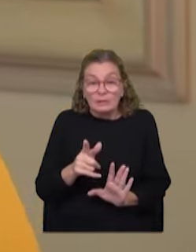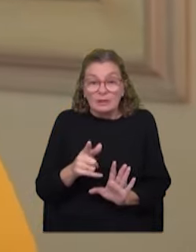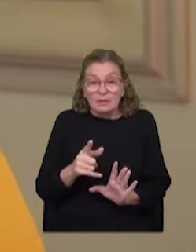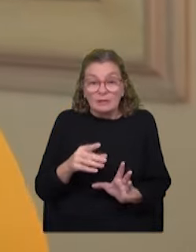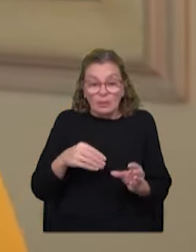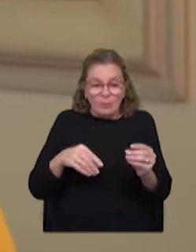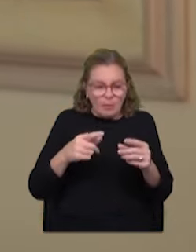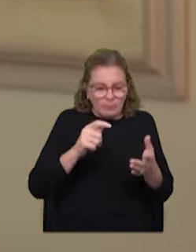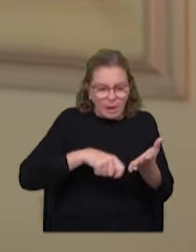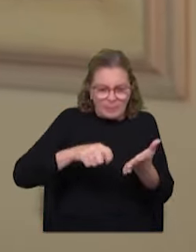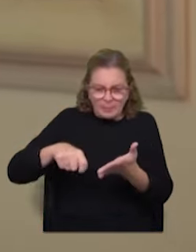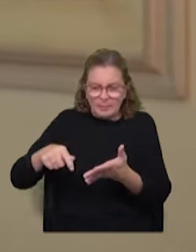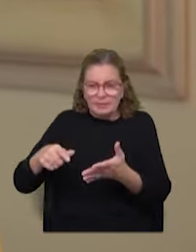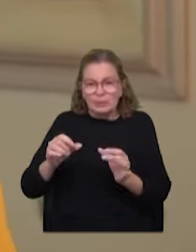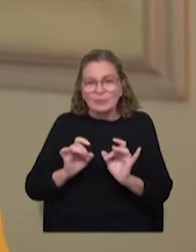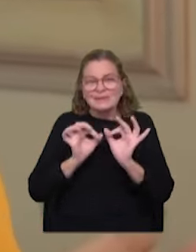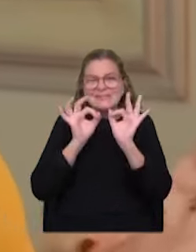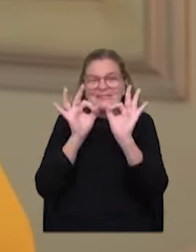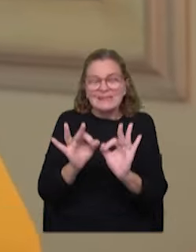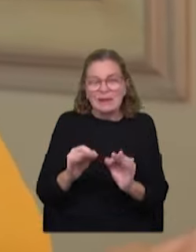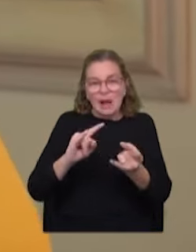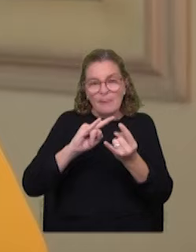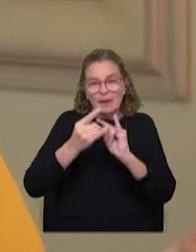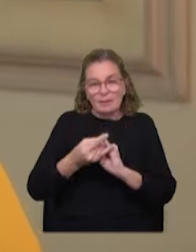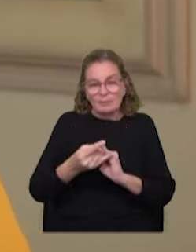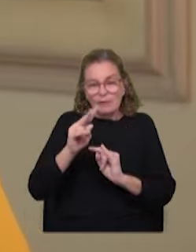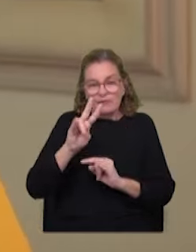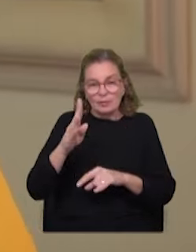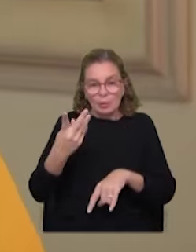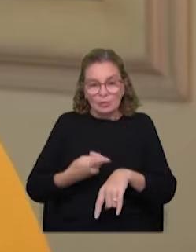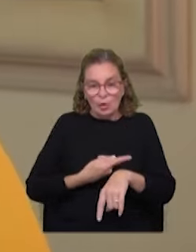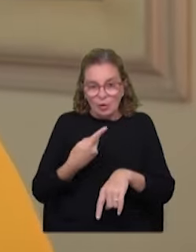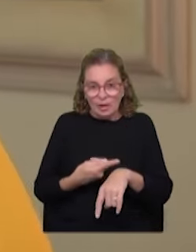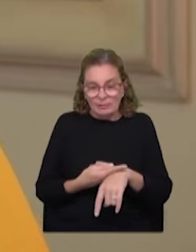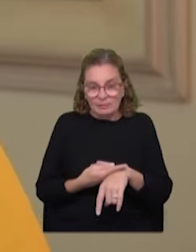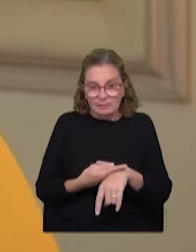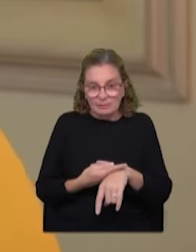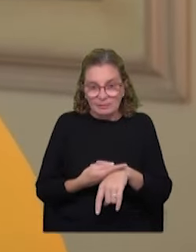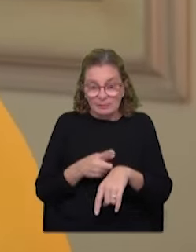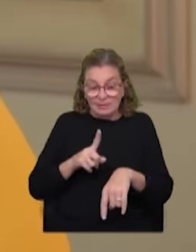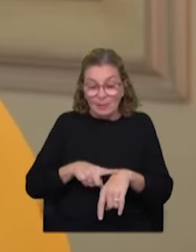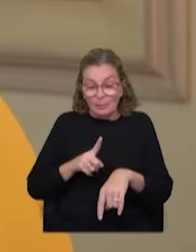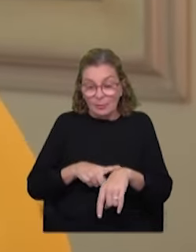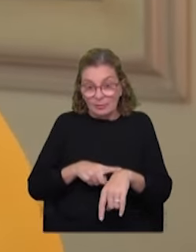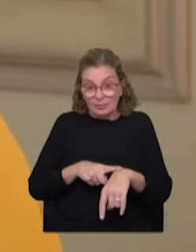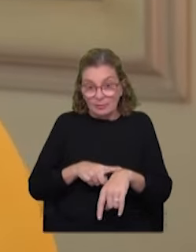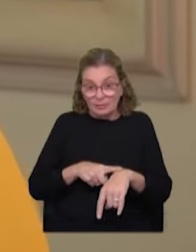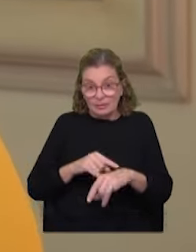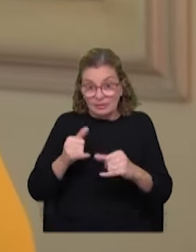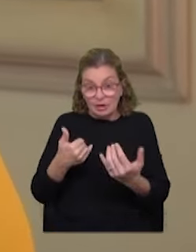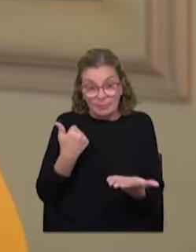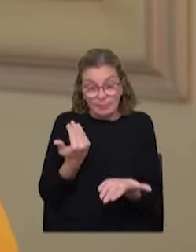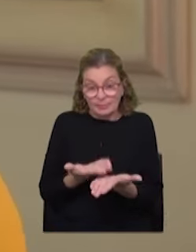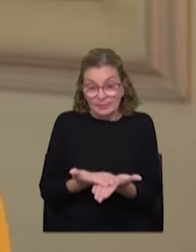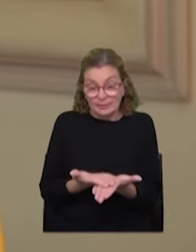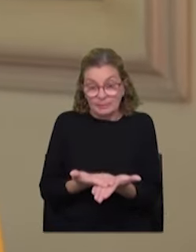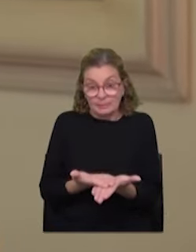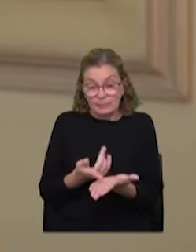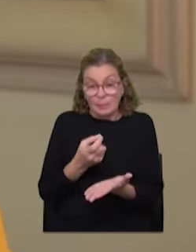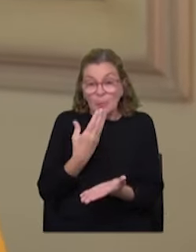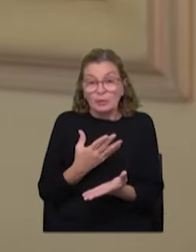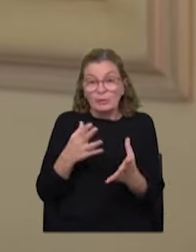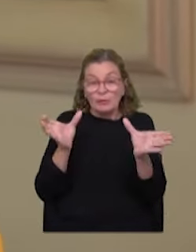que esto llegue muchas veces al parlamento con 24 horas de que el ejercicio va a ser planteado y es por eso que el